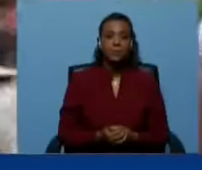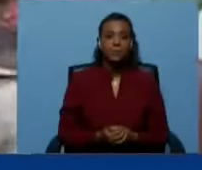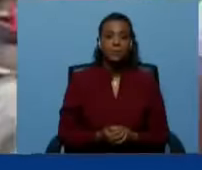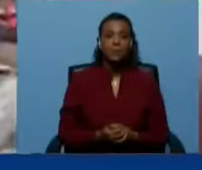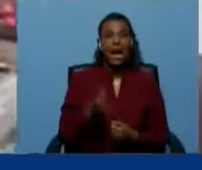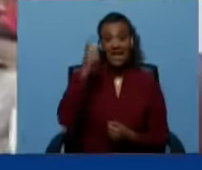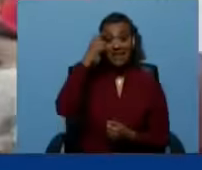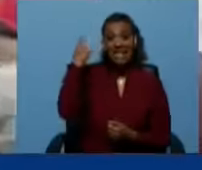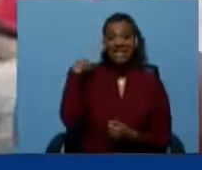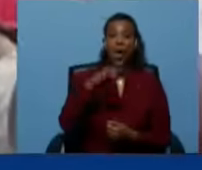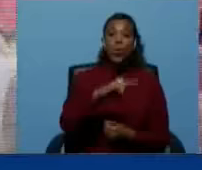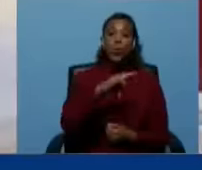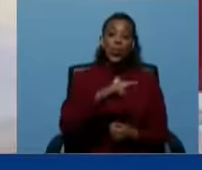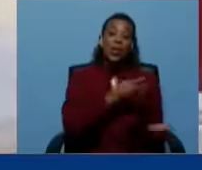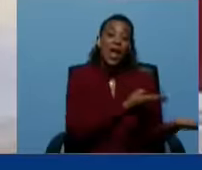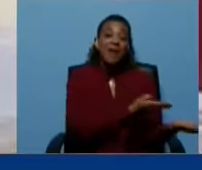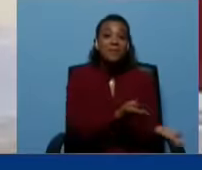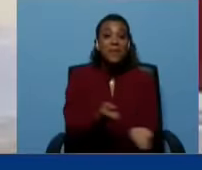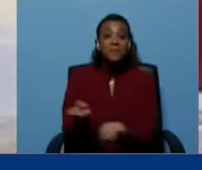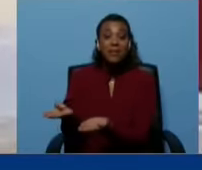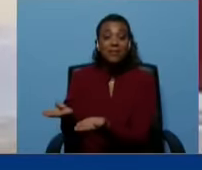Ayer recibí aquí,